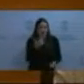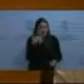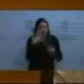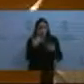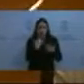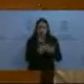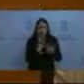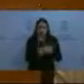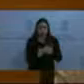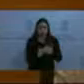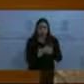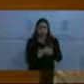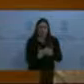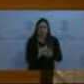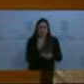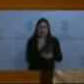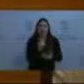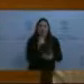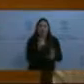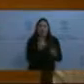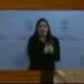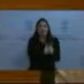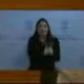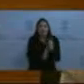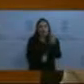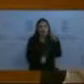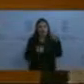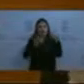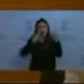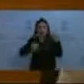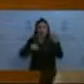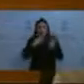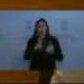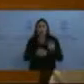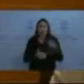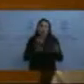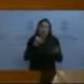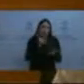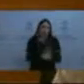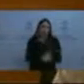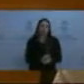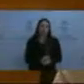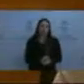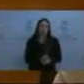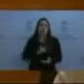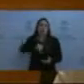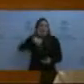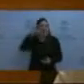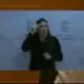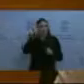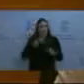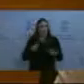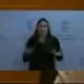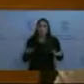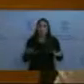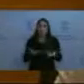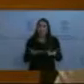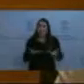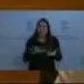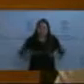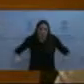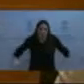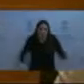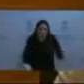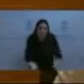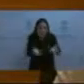2 asistentes personales reconocidos. Se lo repito por enésima vez, consejera. Consideramos urgente pegar un impulso para